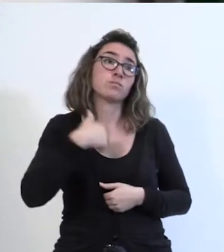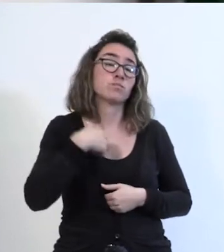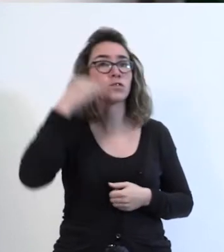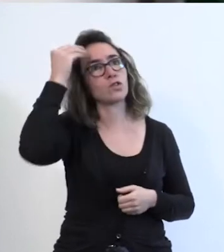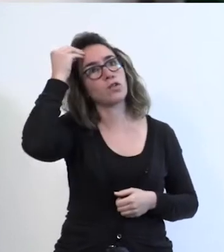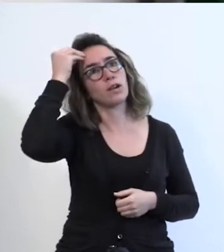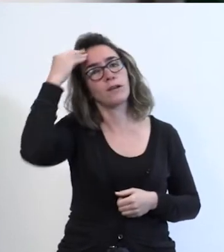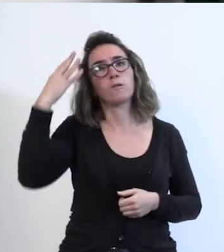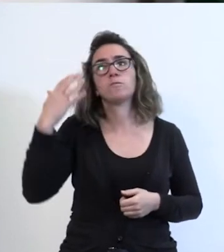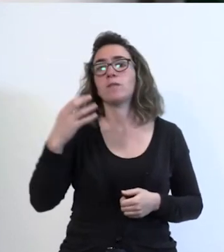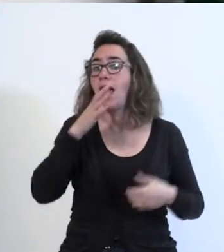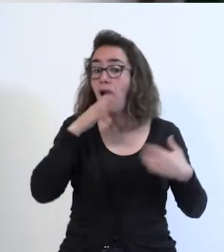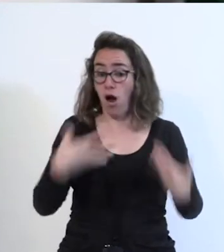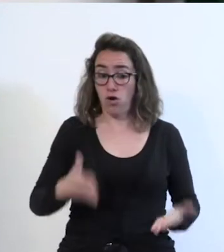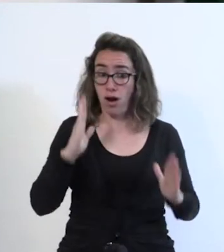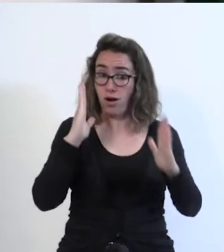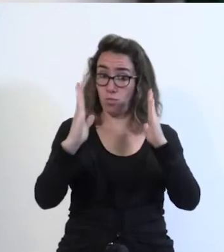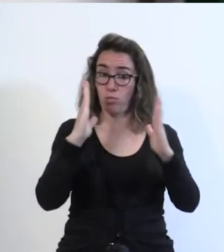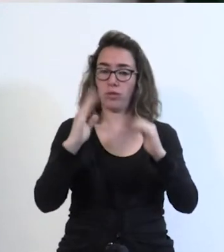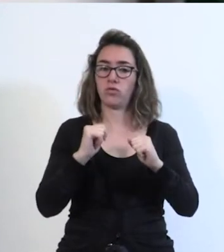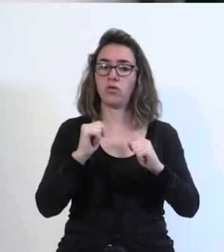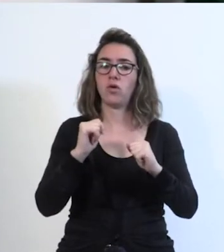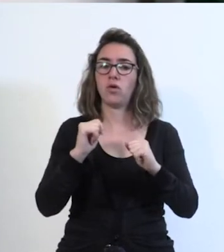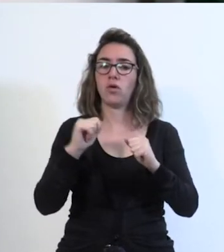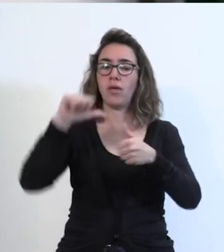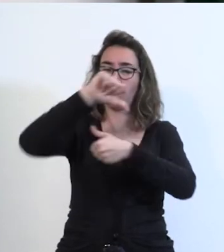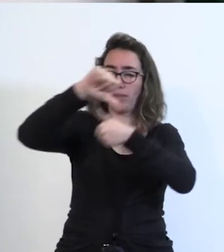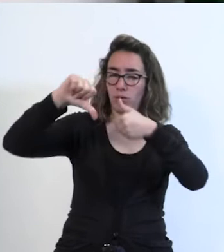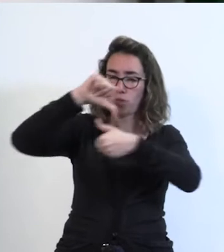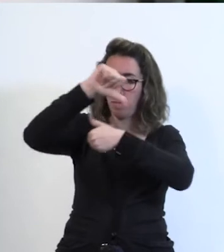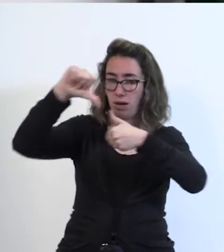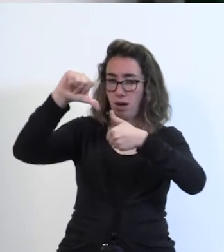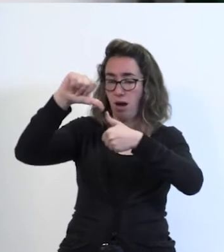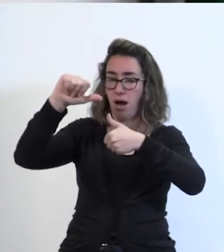que en este momento, mirando a Centroamérica,